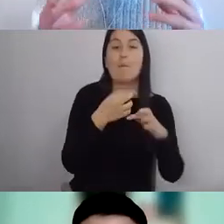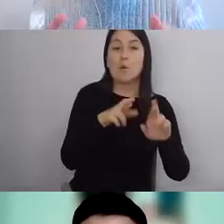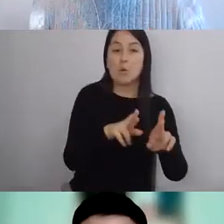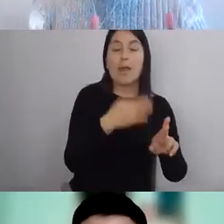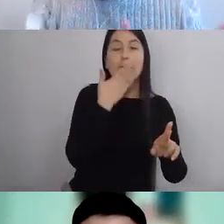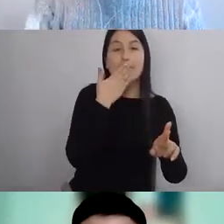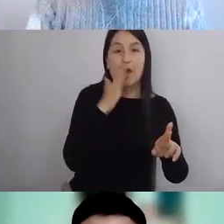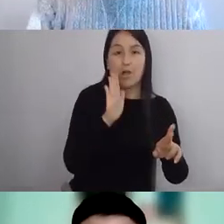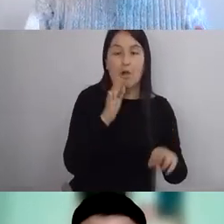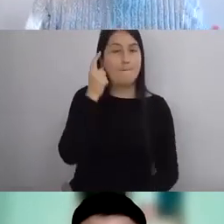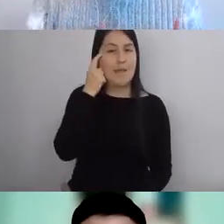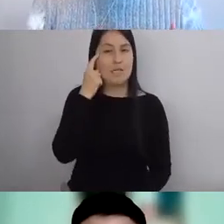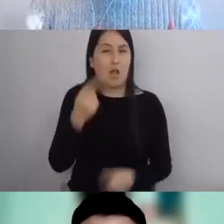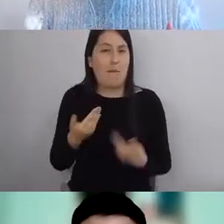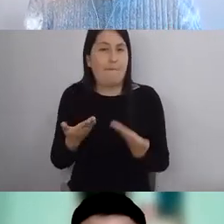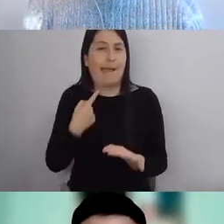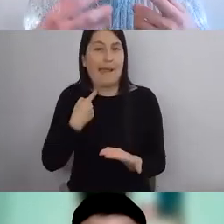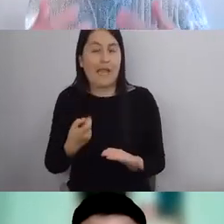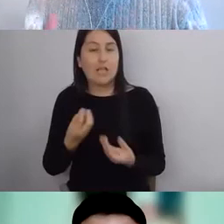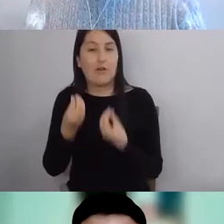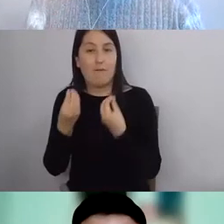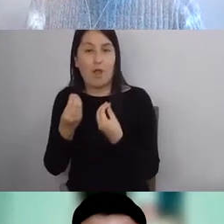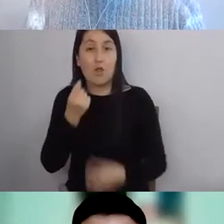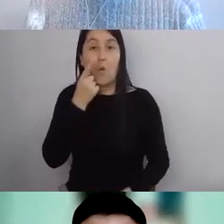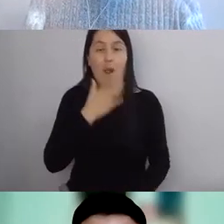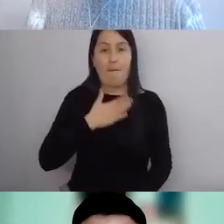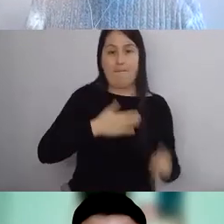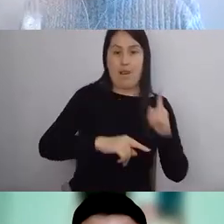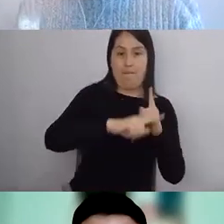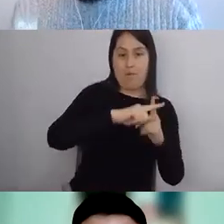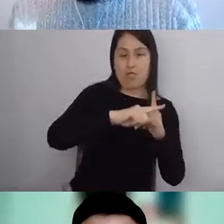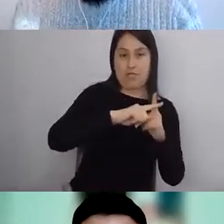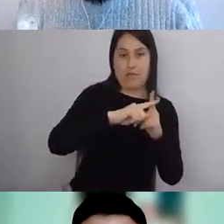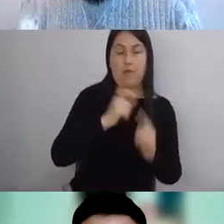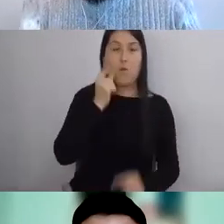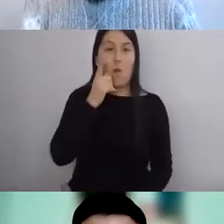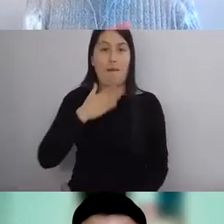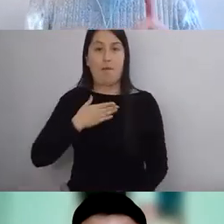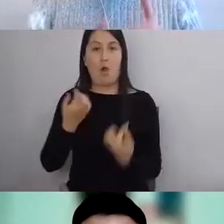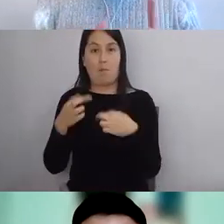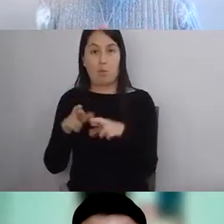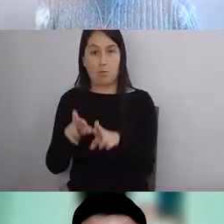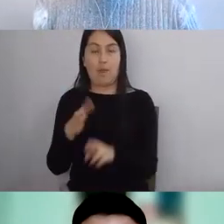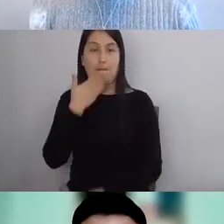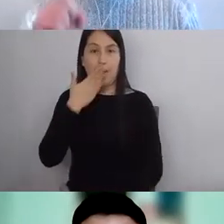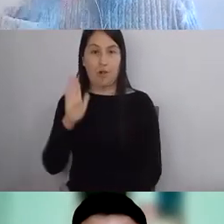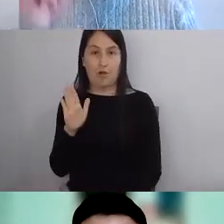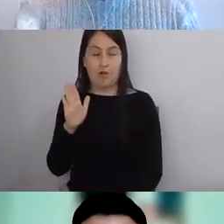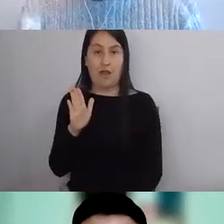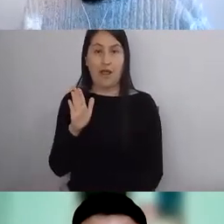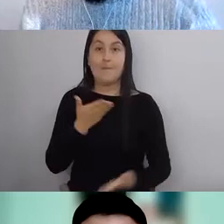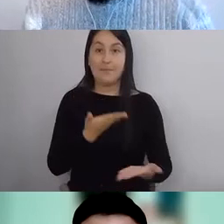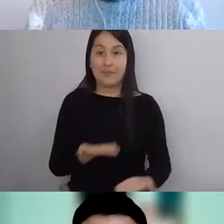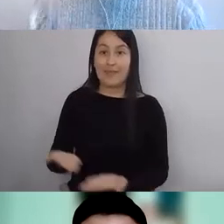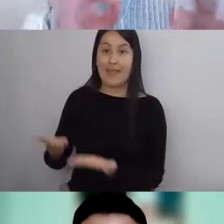Entonces, piensa para qué soy bueno, cuáles son mis fortalezas y finalmente cuáles son mis oportunidades de mejora. Y acá doy un poco el pase a la charla